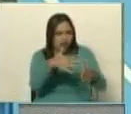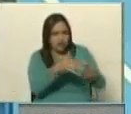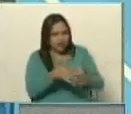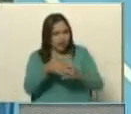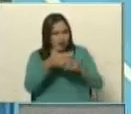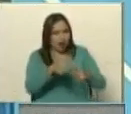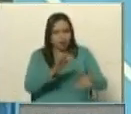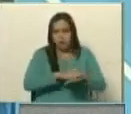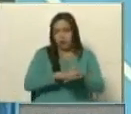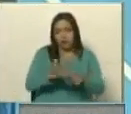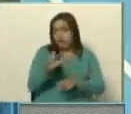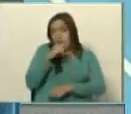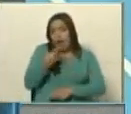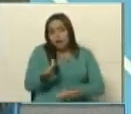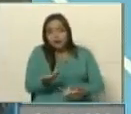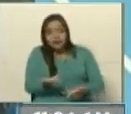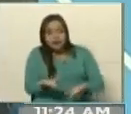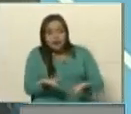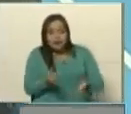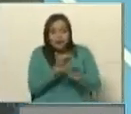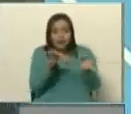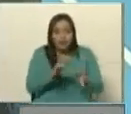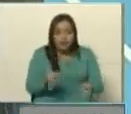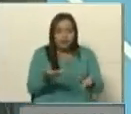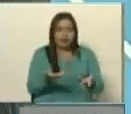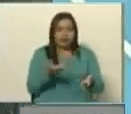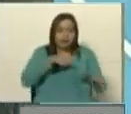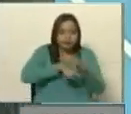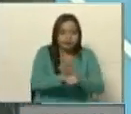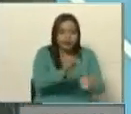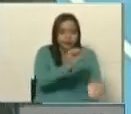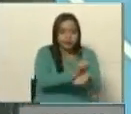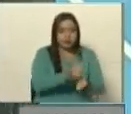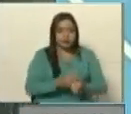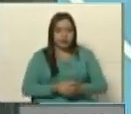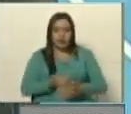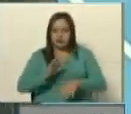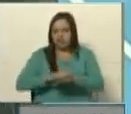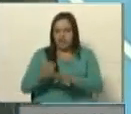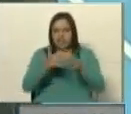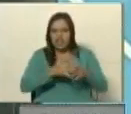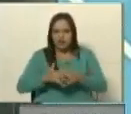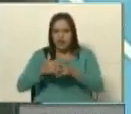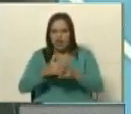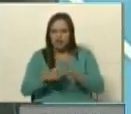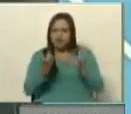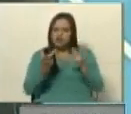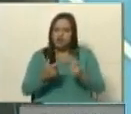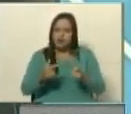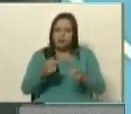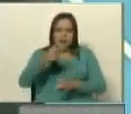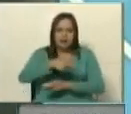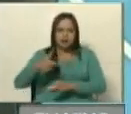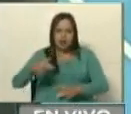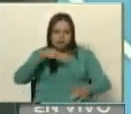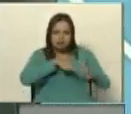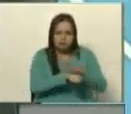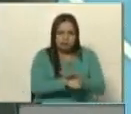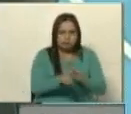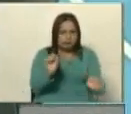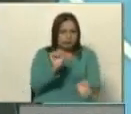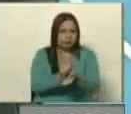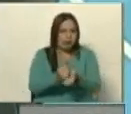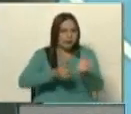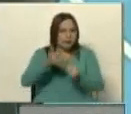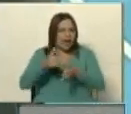causas innecesarias en las cárceles de Estados Unidos? ¿Por qué Estados Unidos tiene la población carcelaria más grande del mundo? ¿Eso no es una gran violación